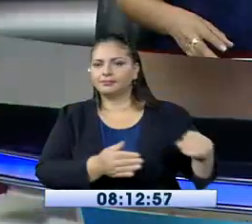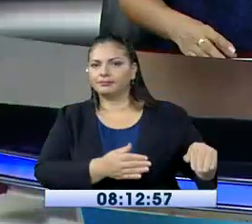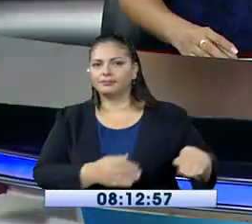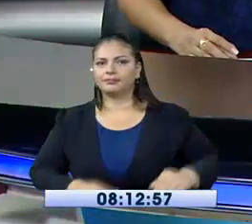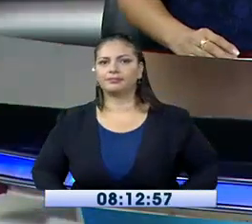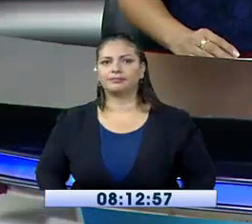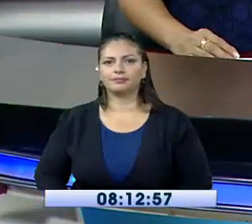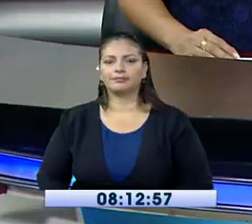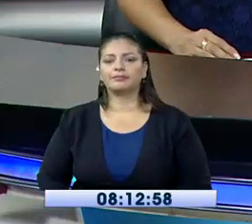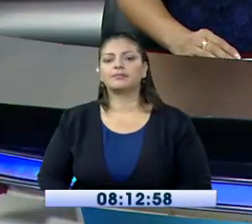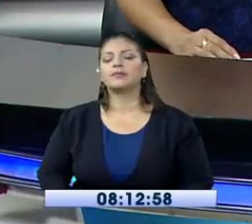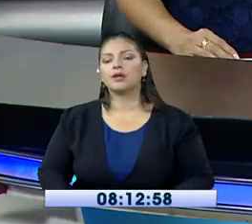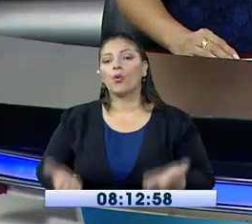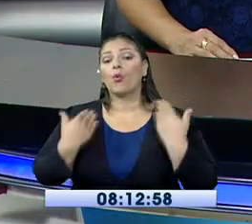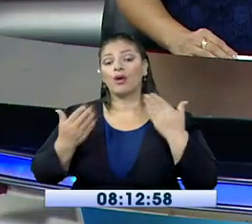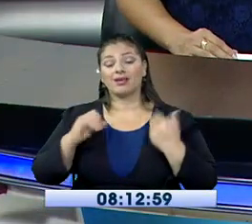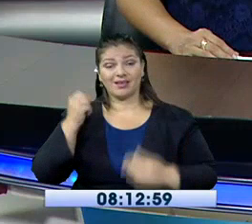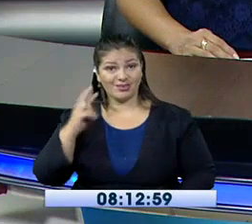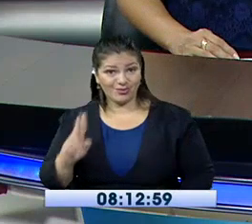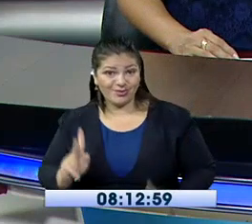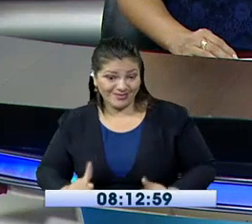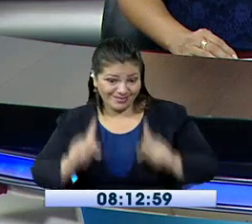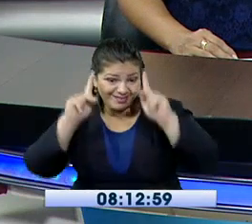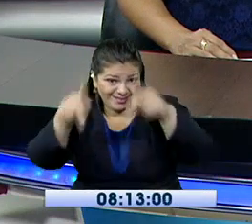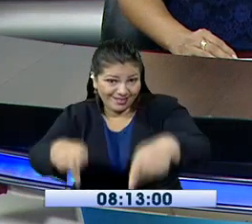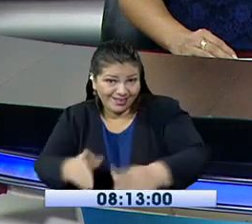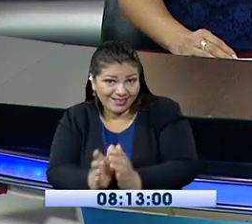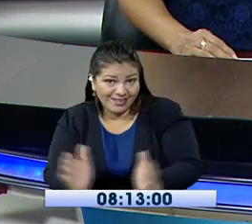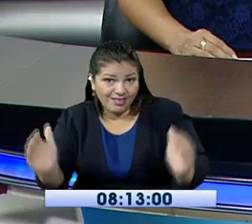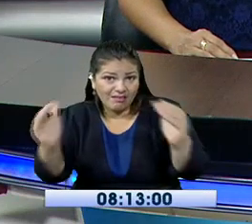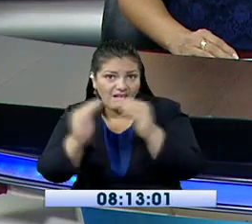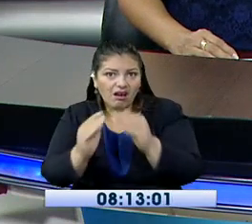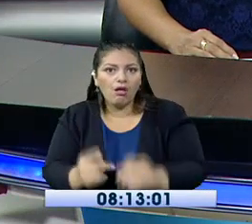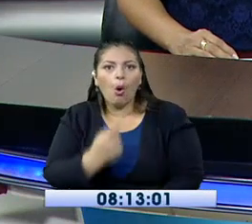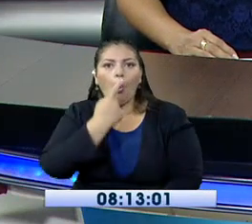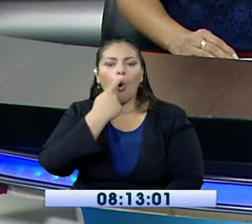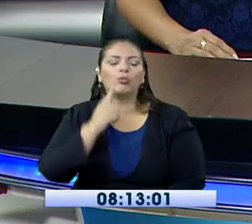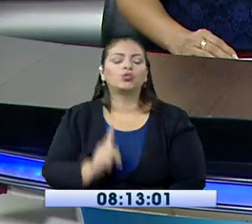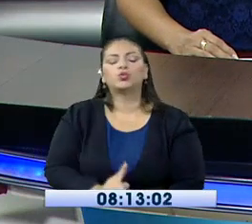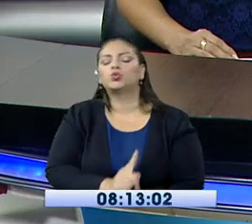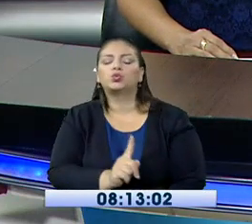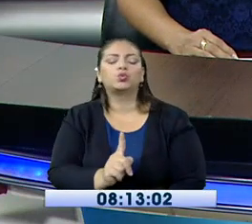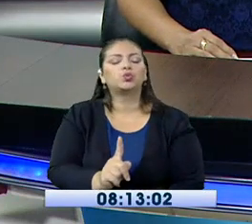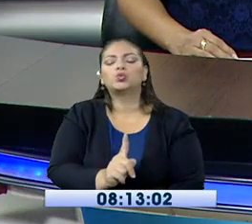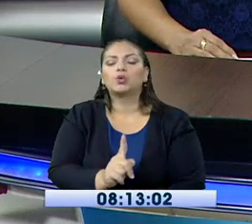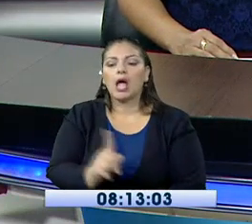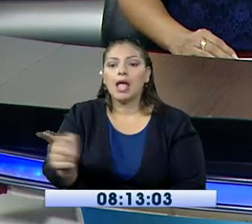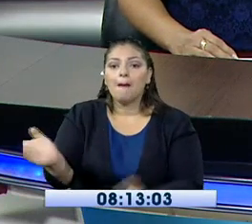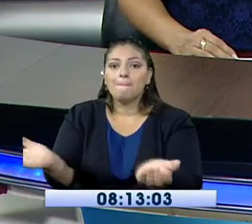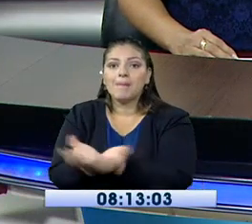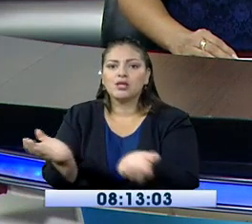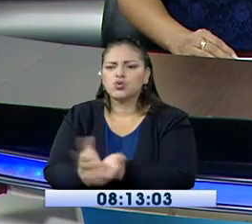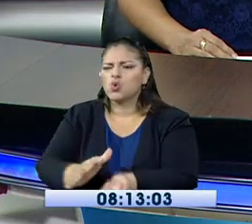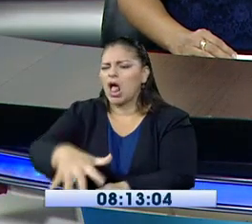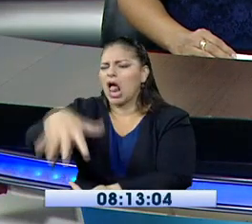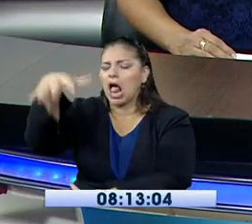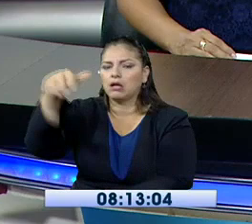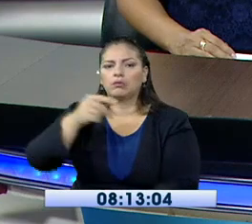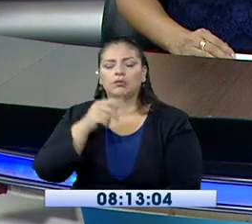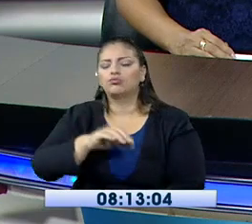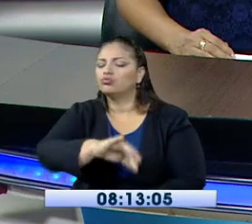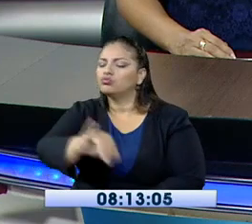es, macabro hallazgo en el sur de Guayaquil. Encuentran un feto dentro de un frasco que estaba botado en la basura en la isla